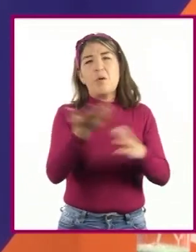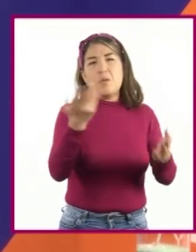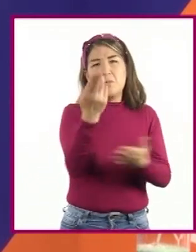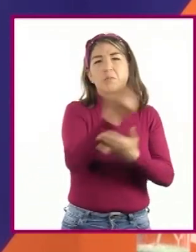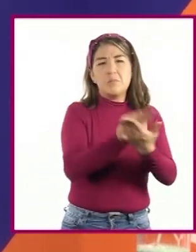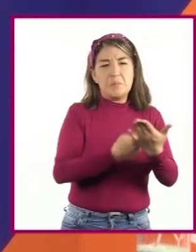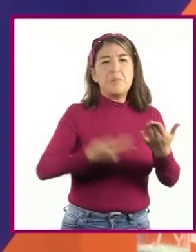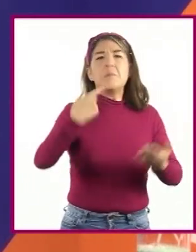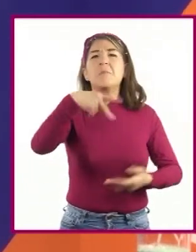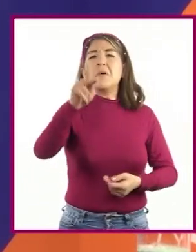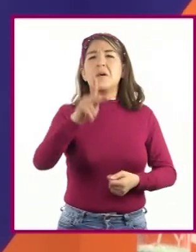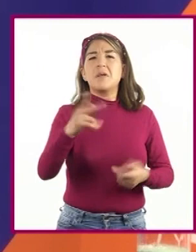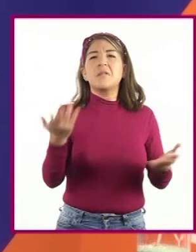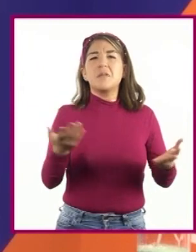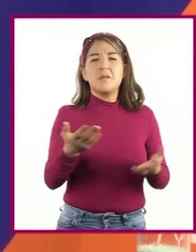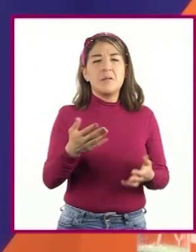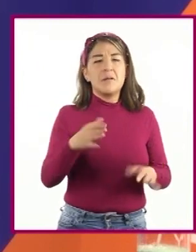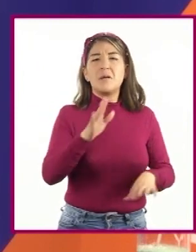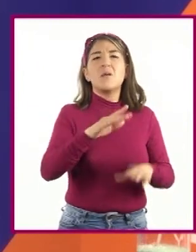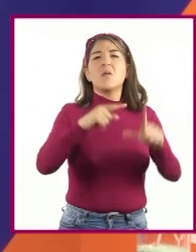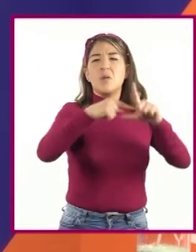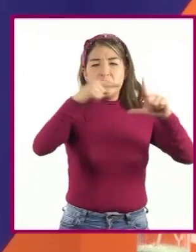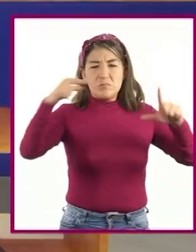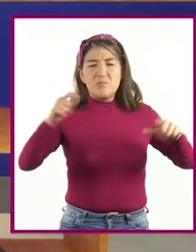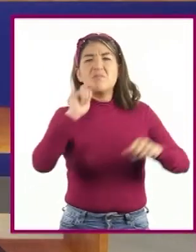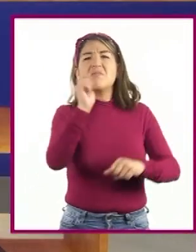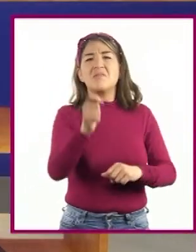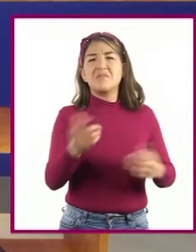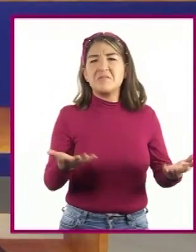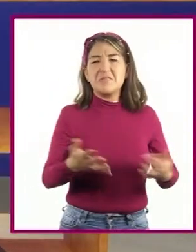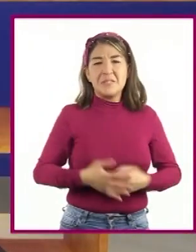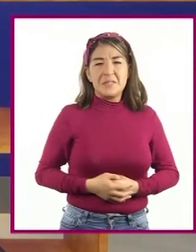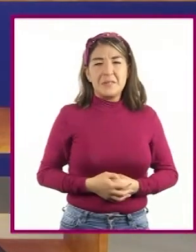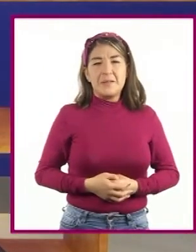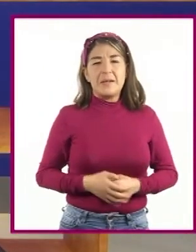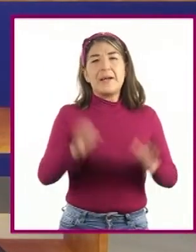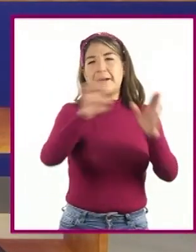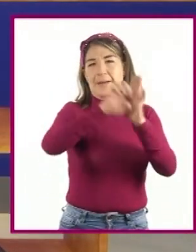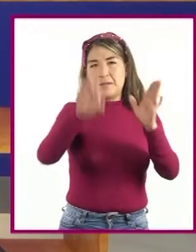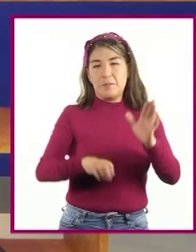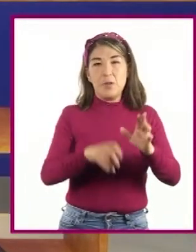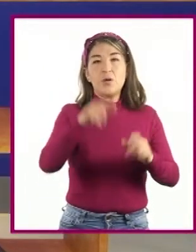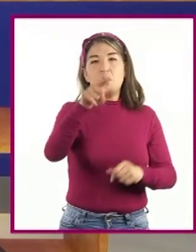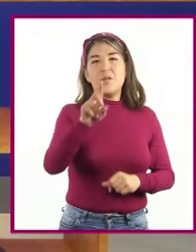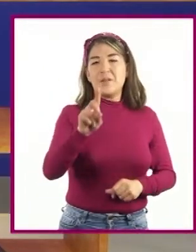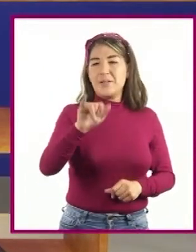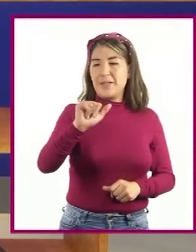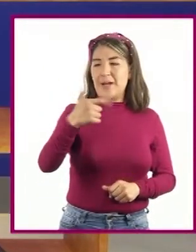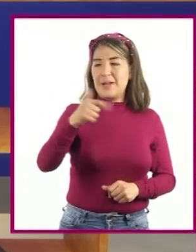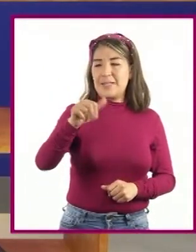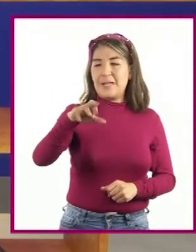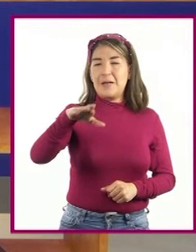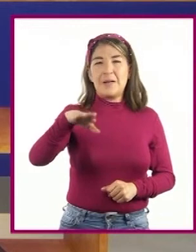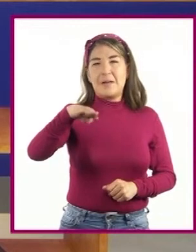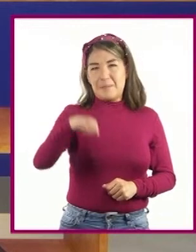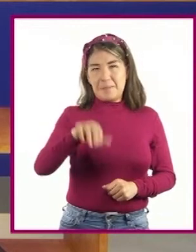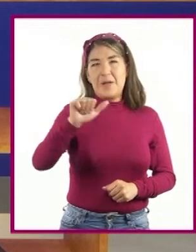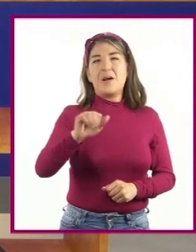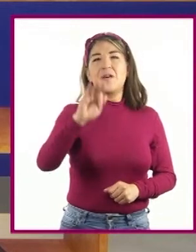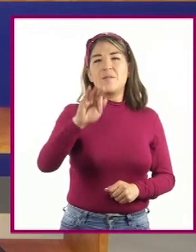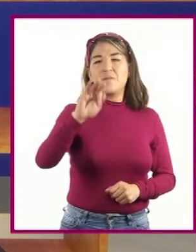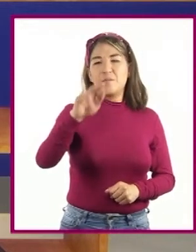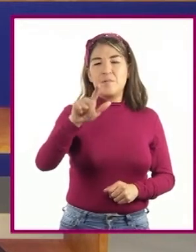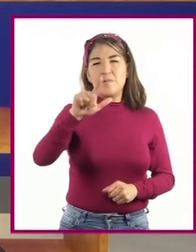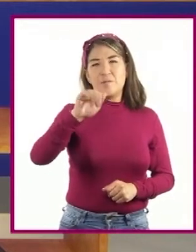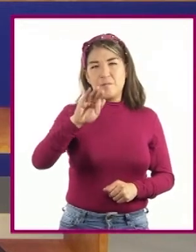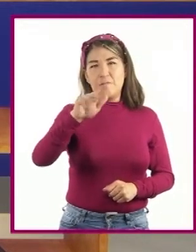dibujarlo, pero ¿qué podríamos graficar? Pues por ejemplo, un diagrama de flujo donde se vaya describiendo el